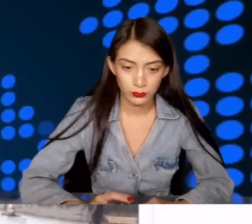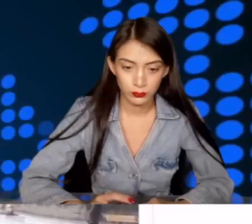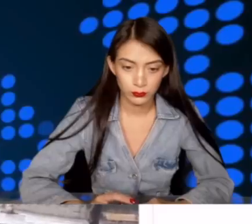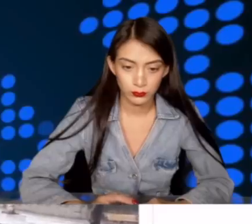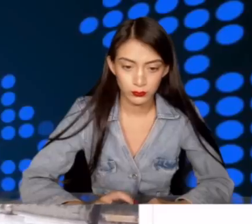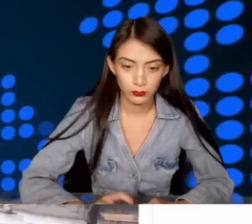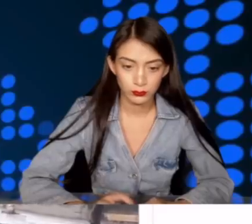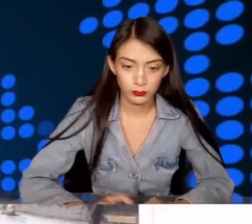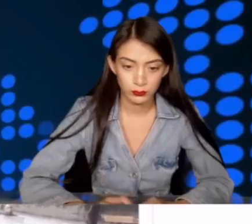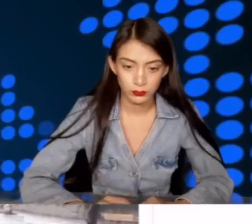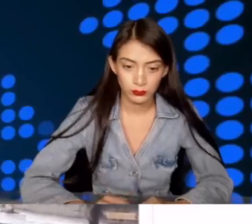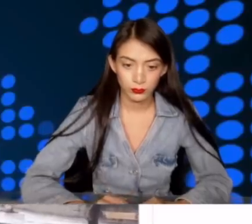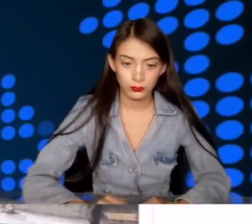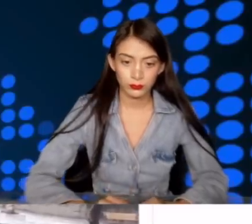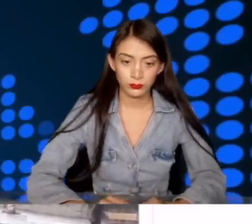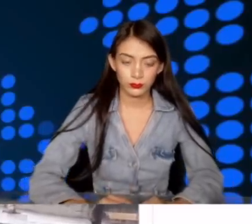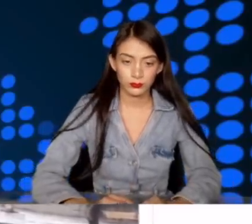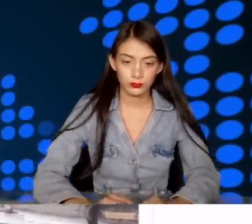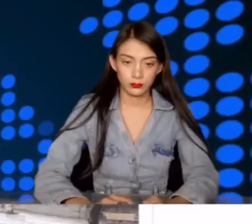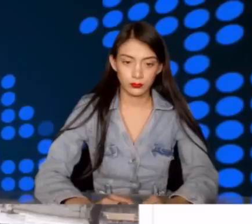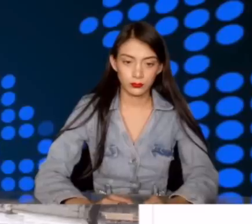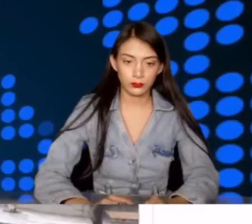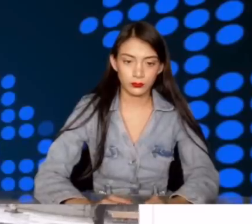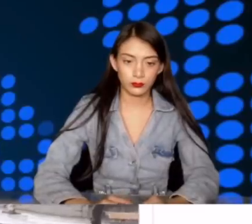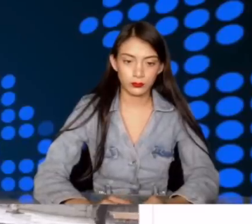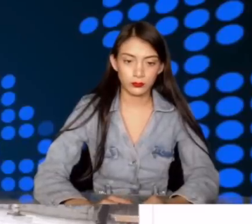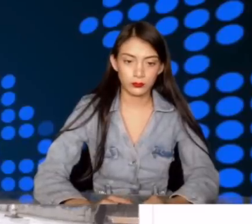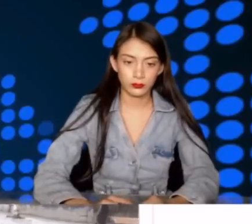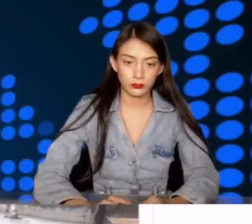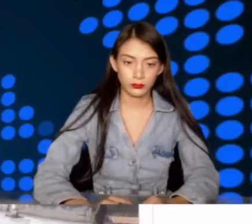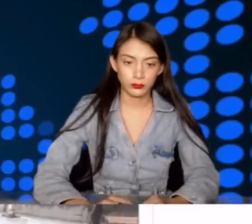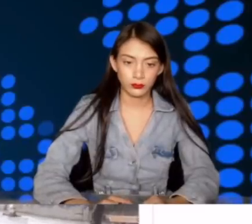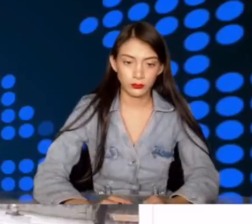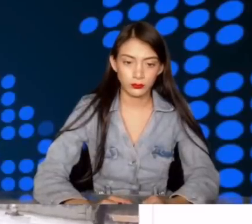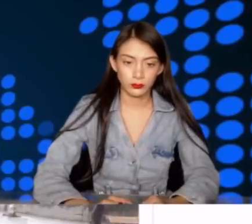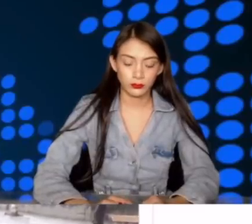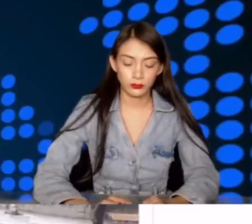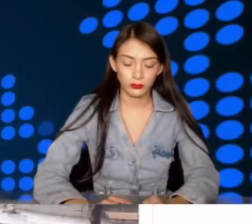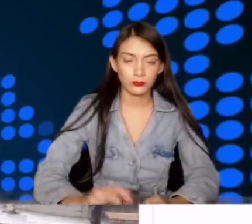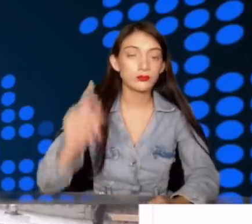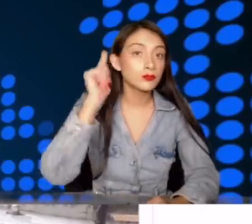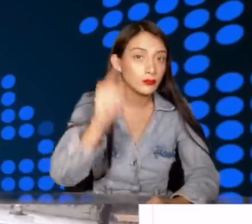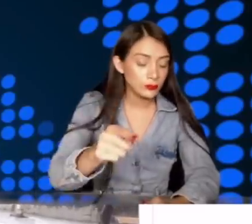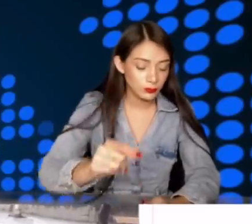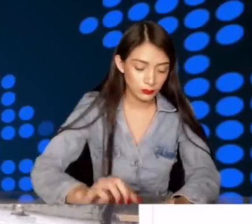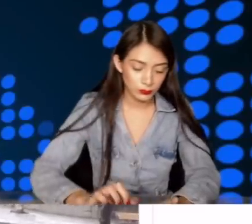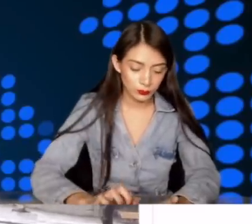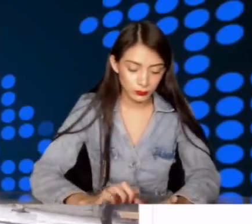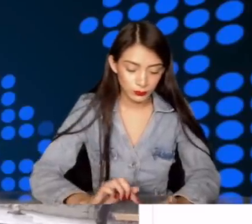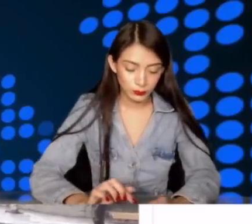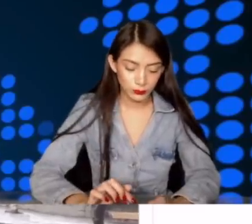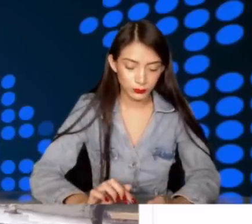del bloque golpista hay disputas, no está claro quién asumiría la conducción, que intentan hacer parecer como un ejercicio democrático